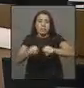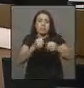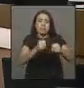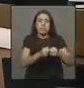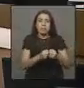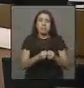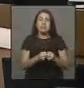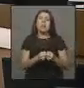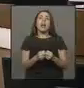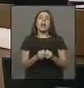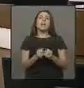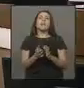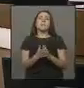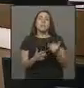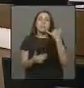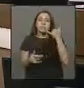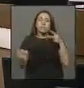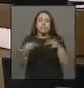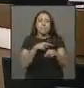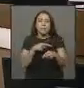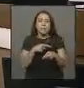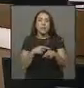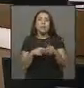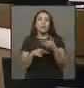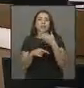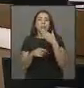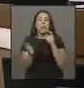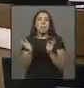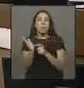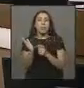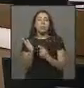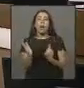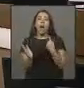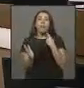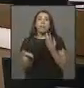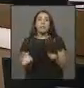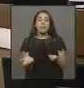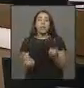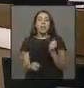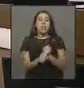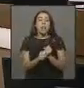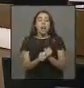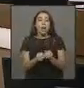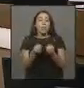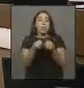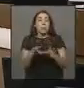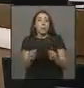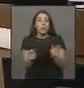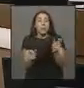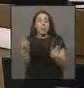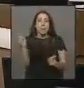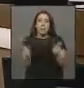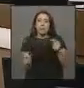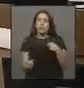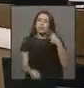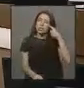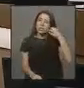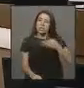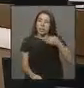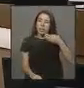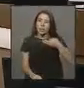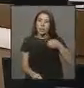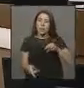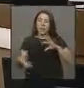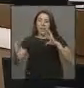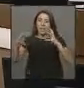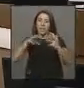básicos y sistema de comunicación. También se afectó el sistema productivo y fuente de trabajo de muchas personas. A mí no me cabe ninguna duda que